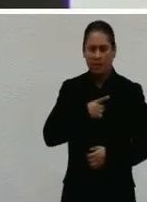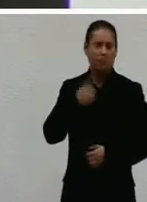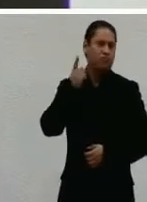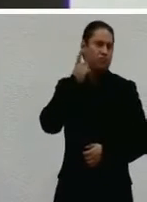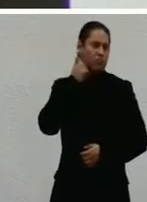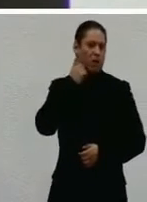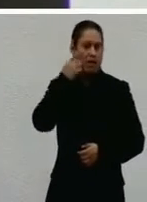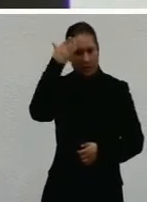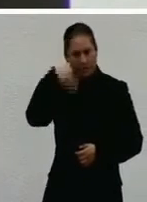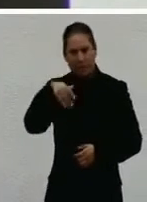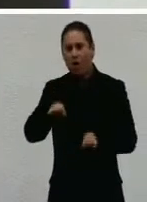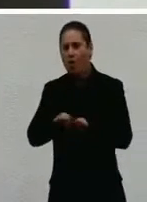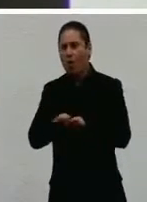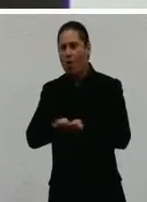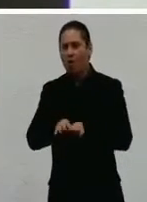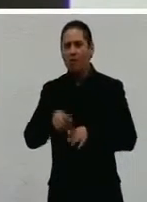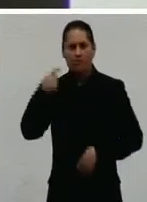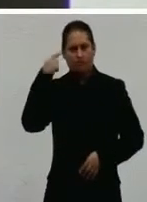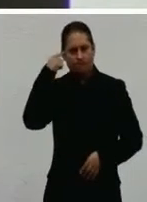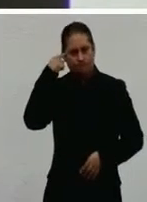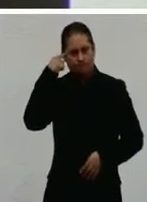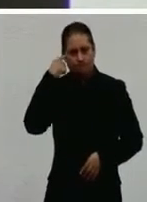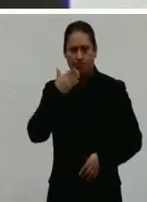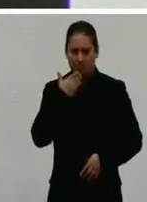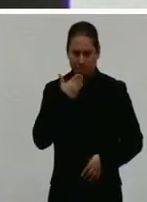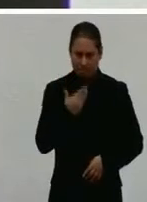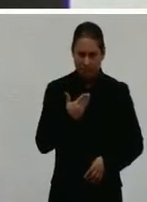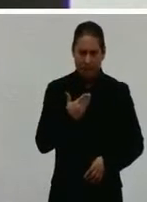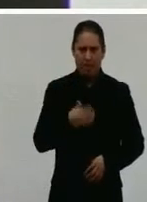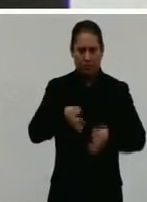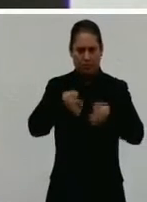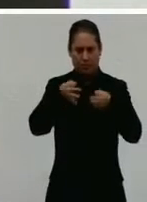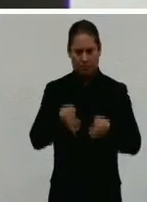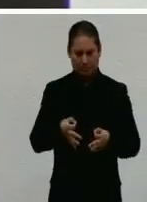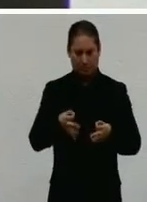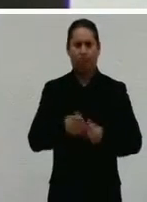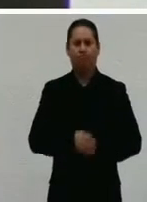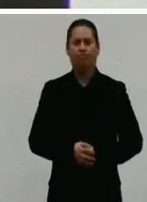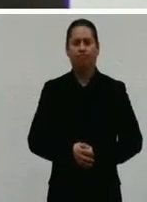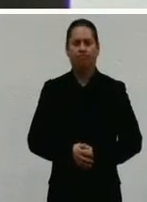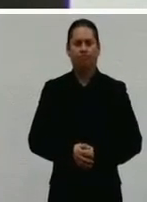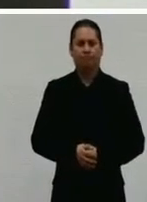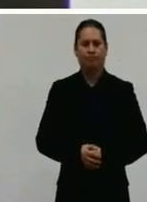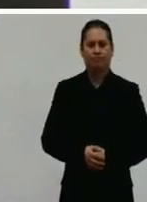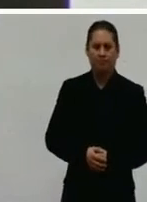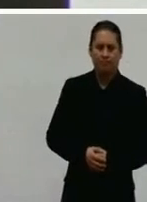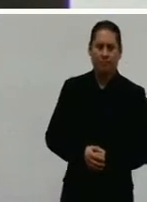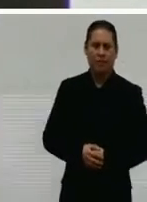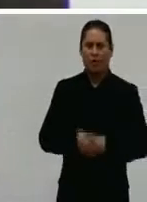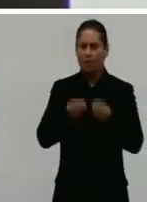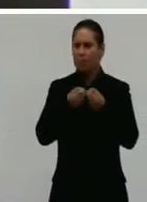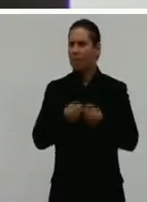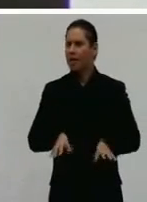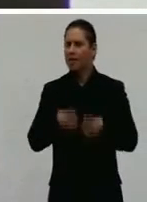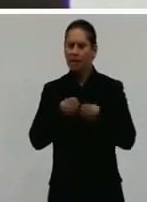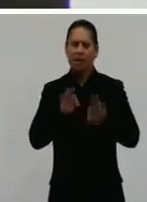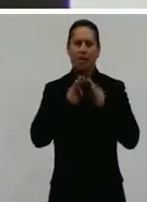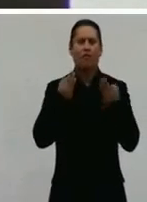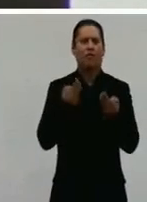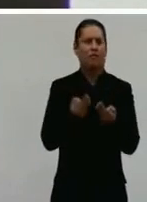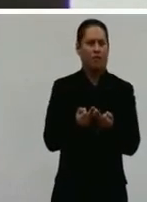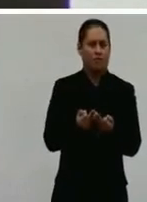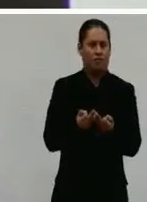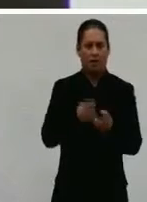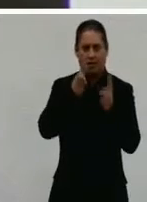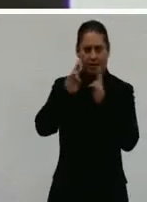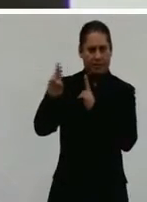sepamos comportarnos a la altura de la posición que ostentamos y que no se pierdan las formas ni se